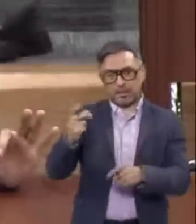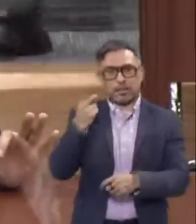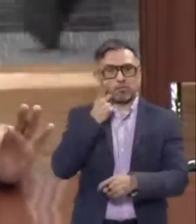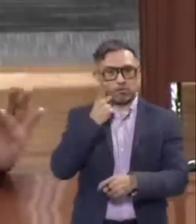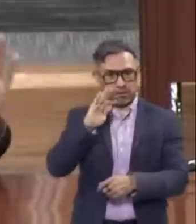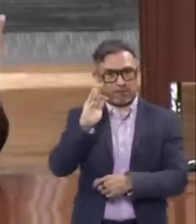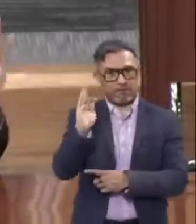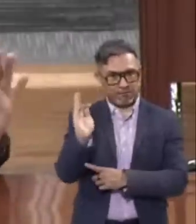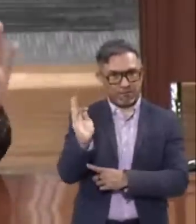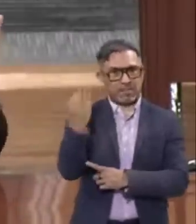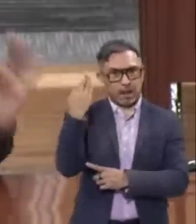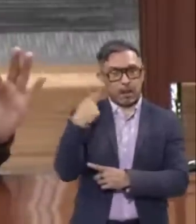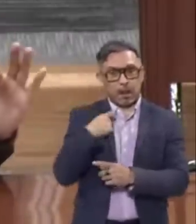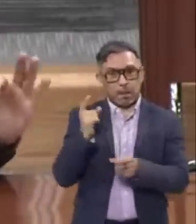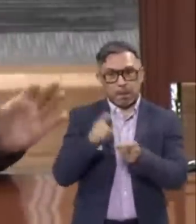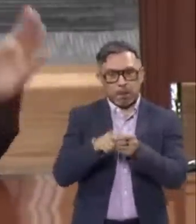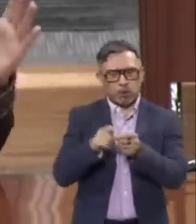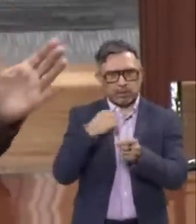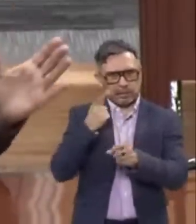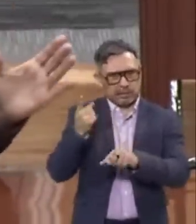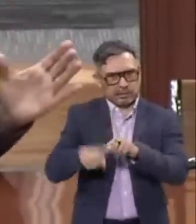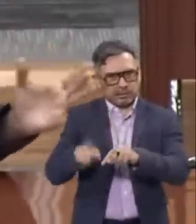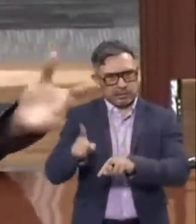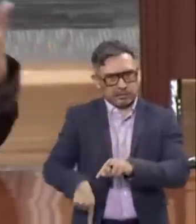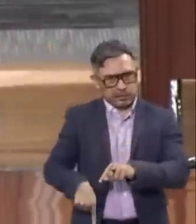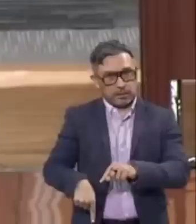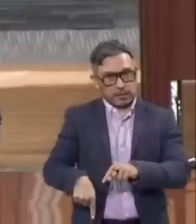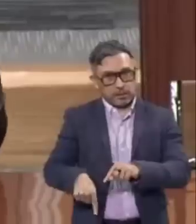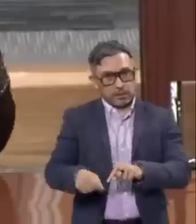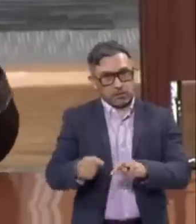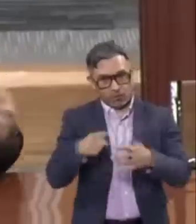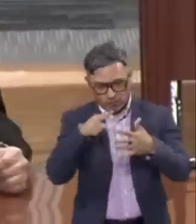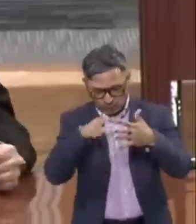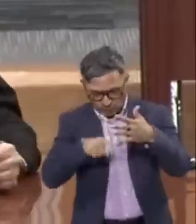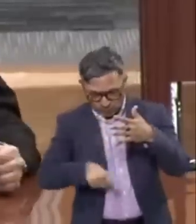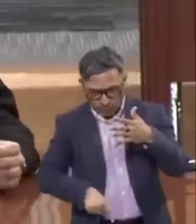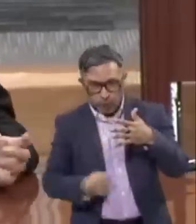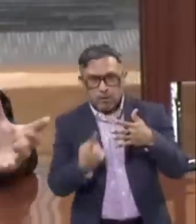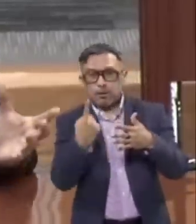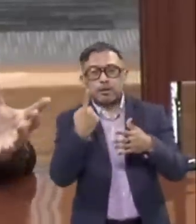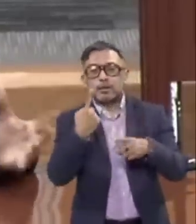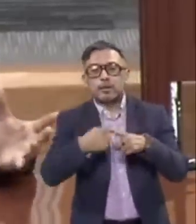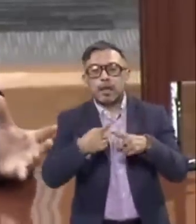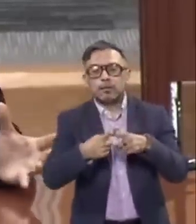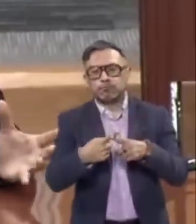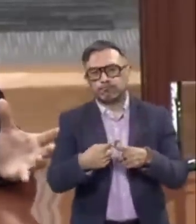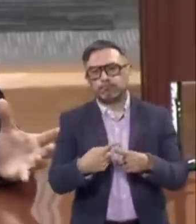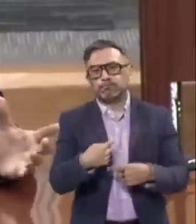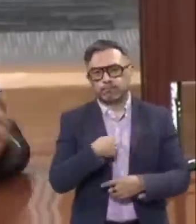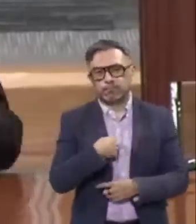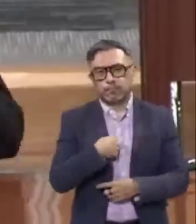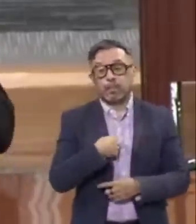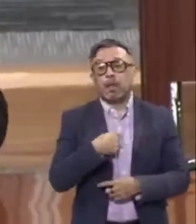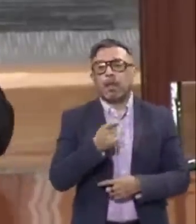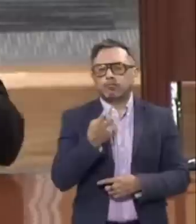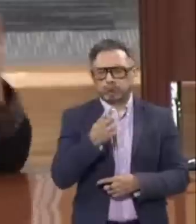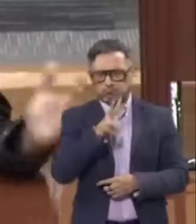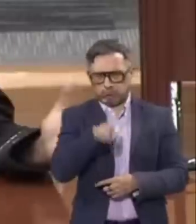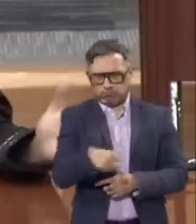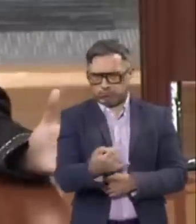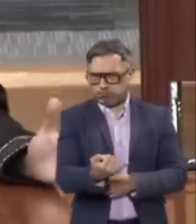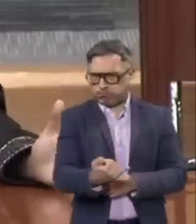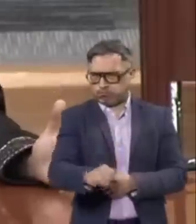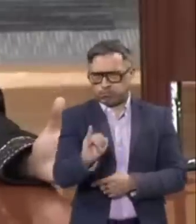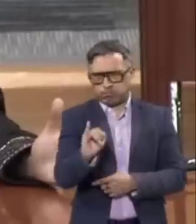Morena y déjeme decirle que una de esas era yo. y por motivos absurdos estábamos en